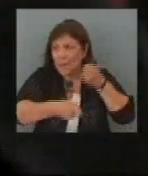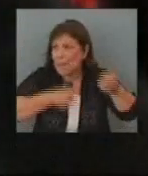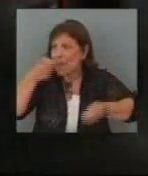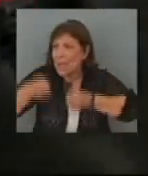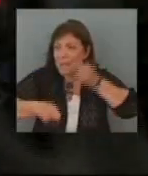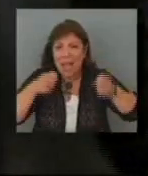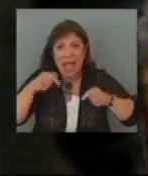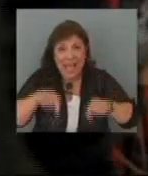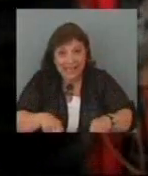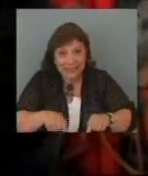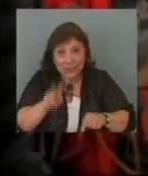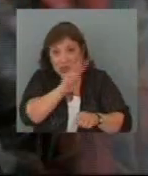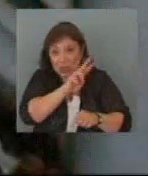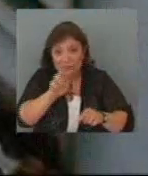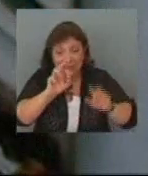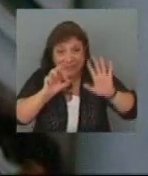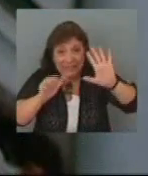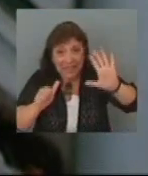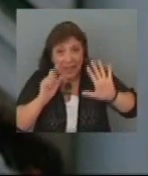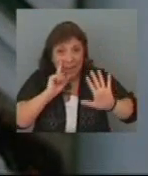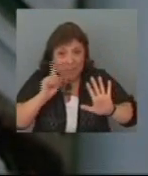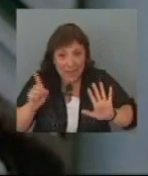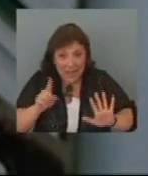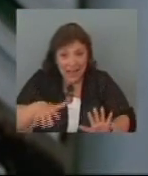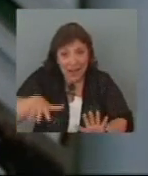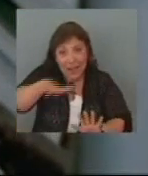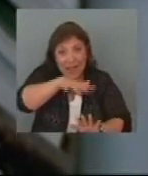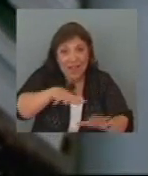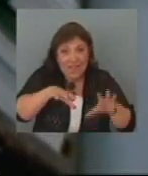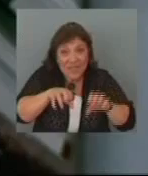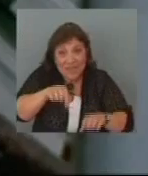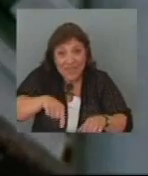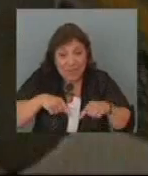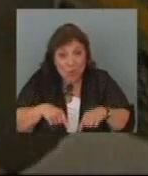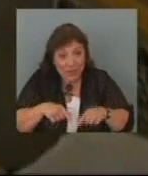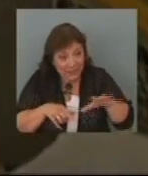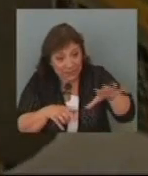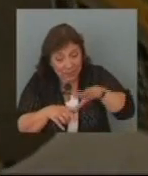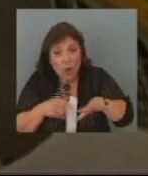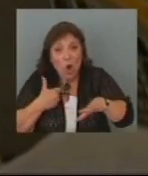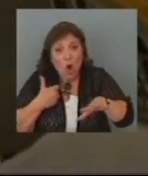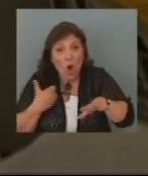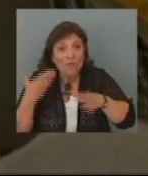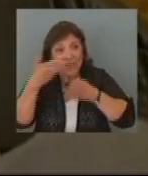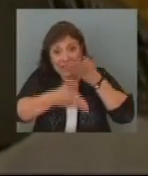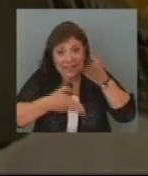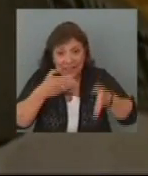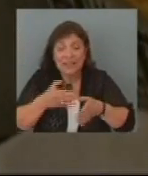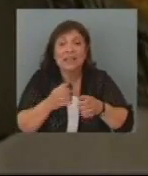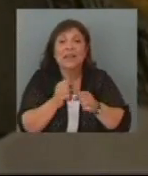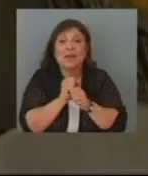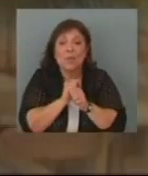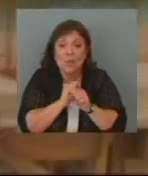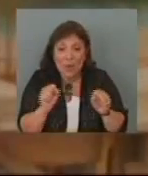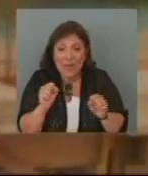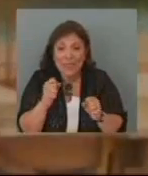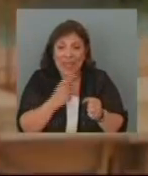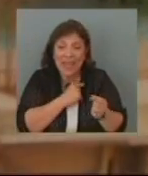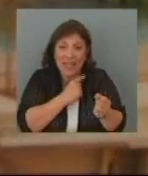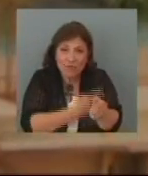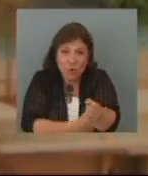nos permiten que las 206.000 personas que viven en este municipio, los jóvenes que participan en ello, hacen un